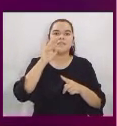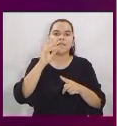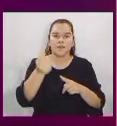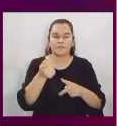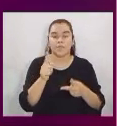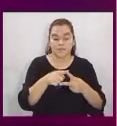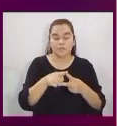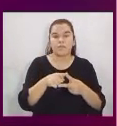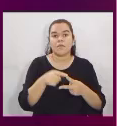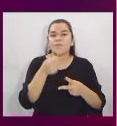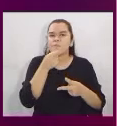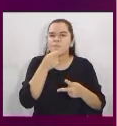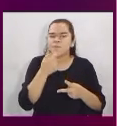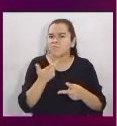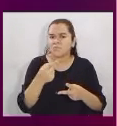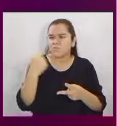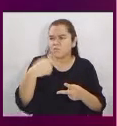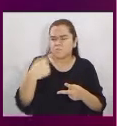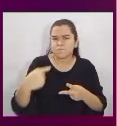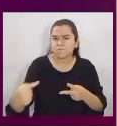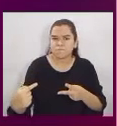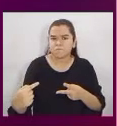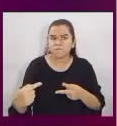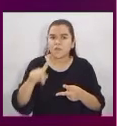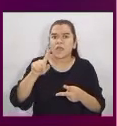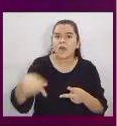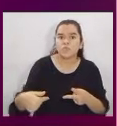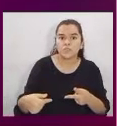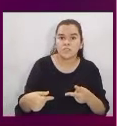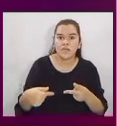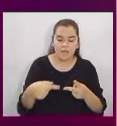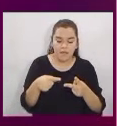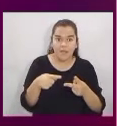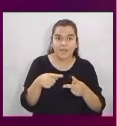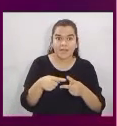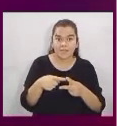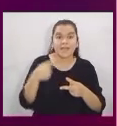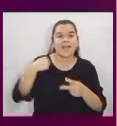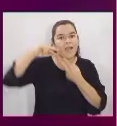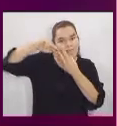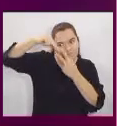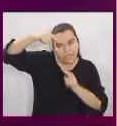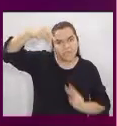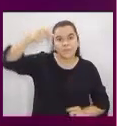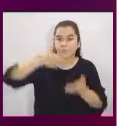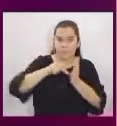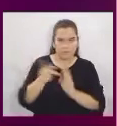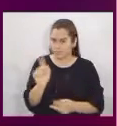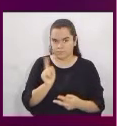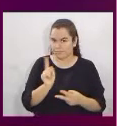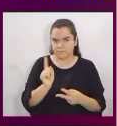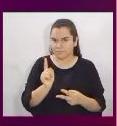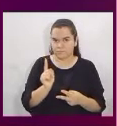adquiridas son aquellas que están causadas por causas muy diversas y que no tienen que ver con el